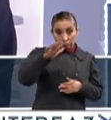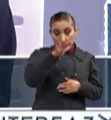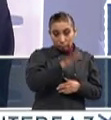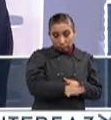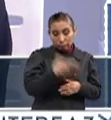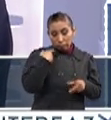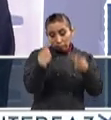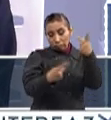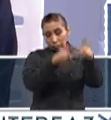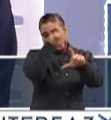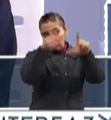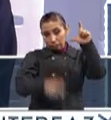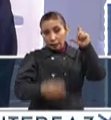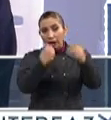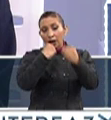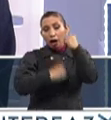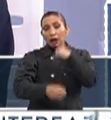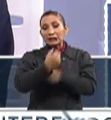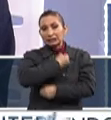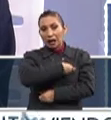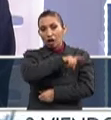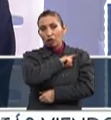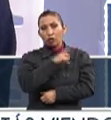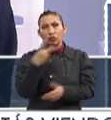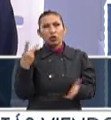en la Encuesta Nacional de Nutrición y Salud